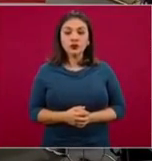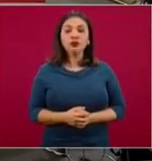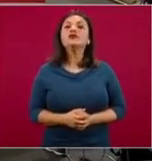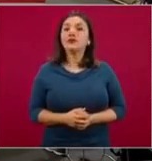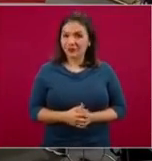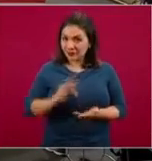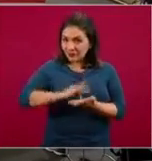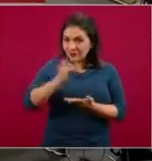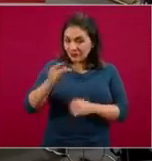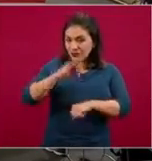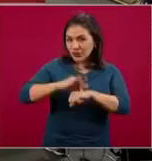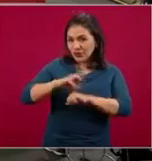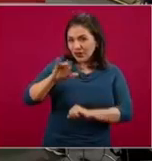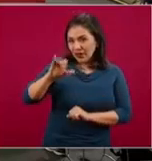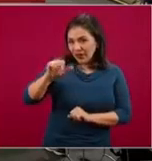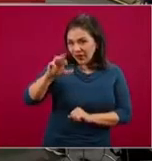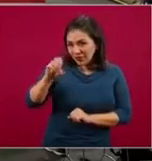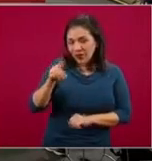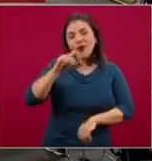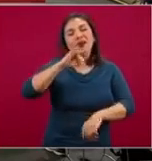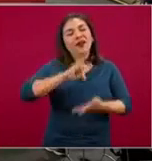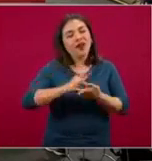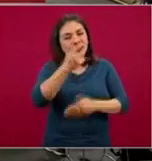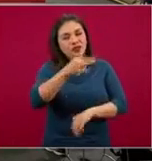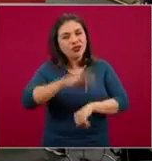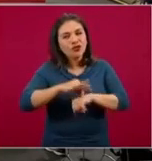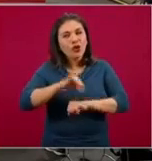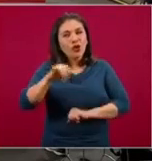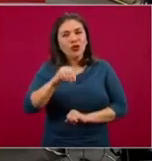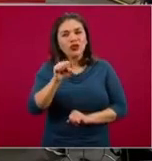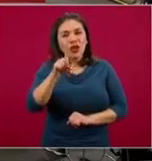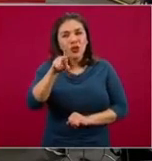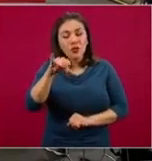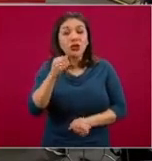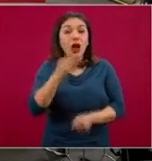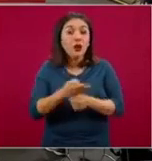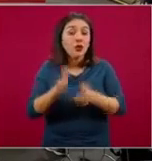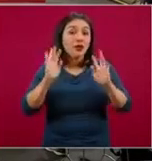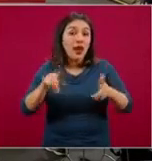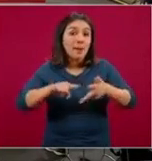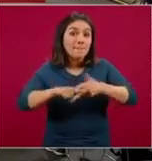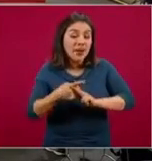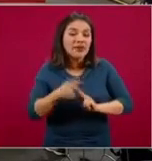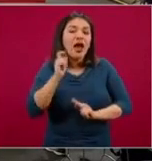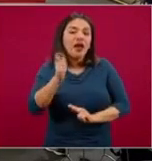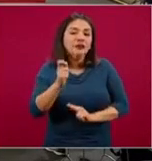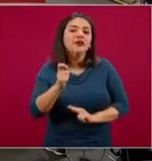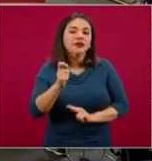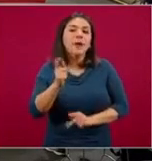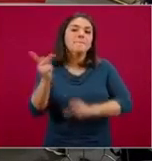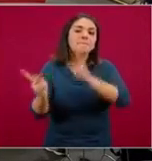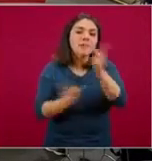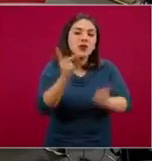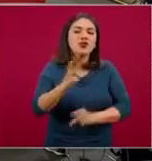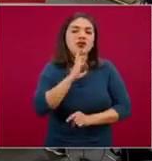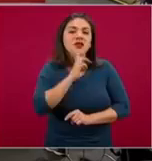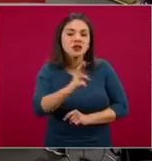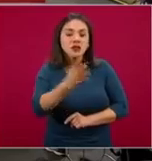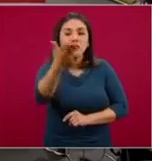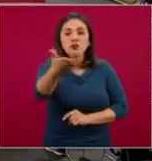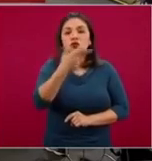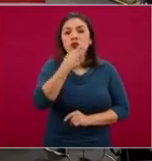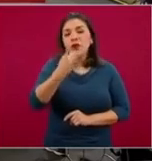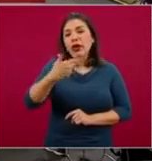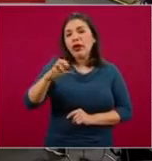Gracias, doctor Ricardo Cortés. Gracias, doctor José Luis Alomía. Pues vamos a empezar con la sesión de preguntas. Héctor